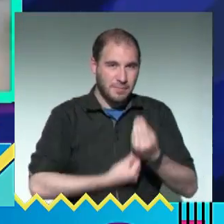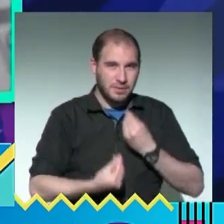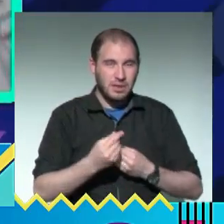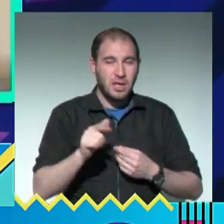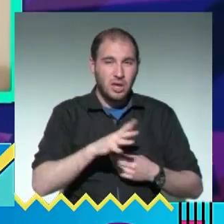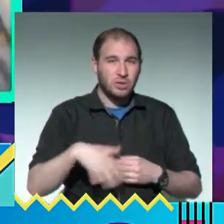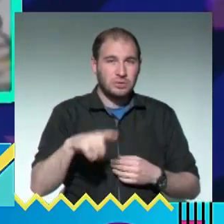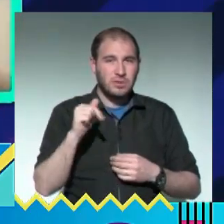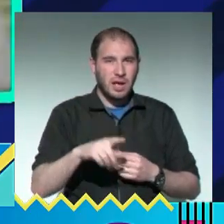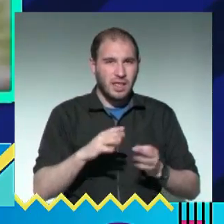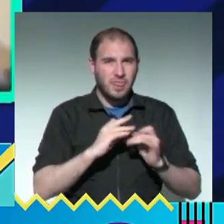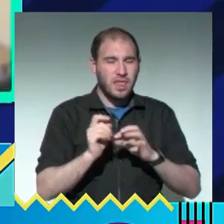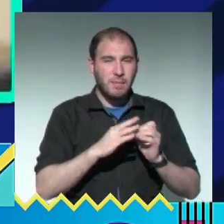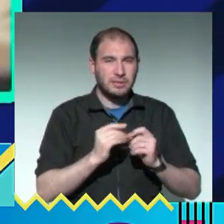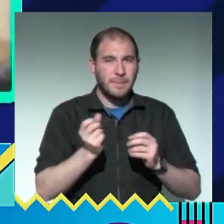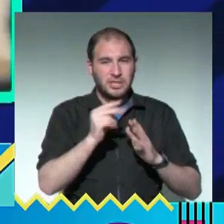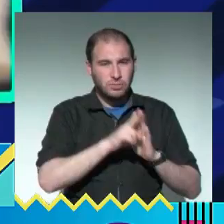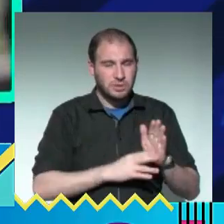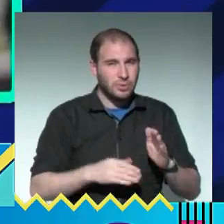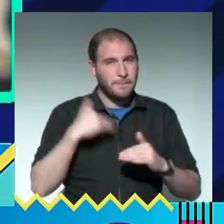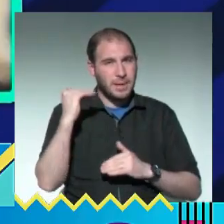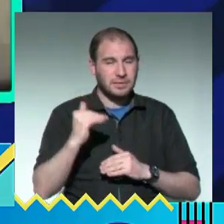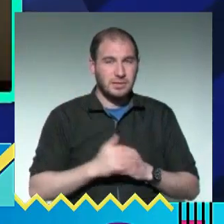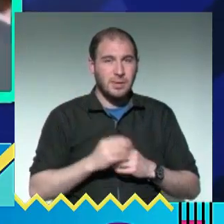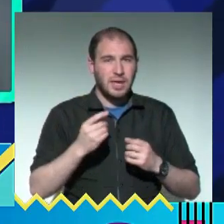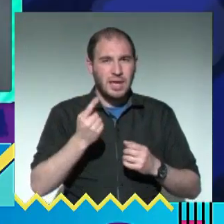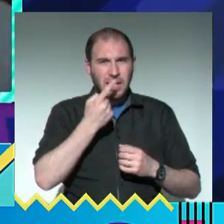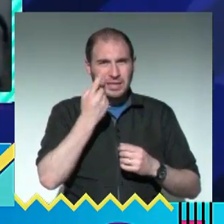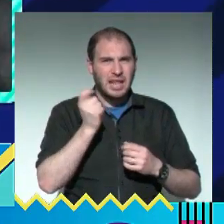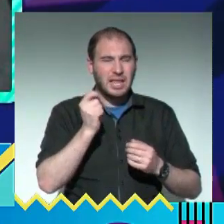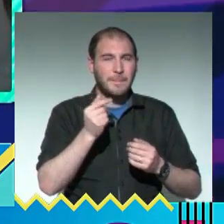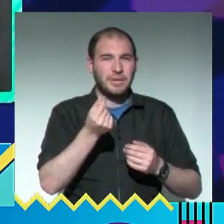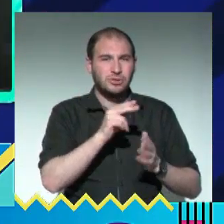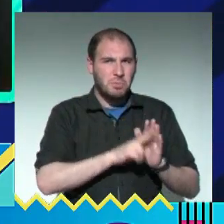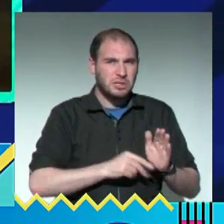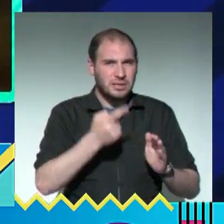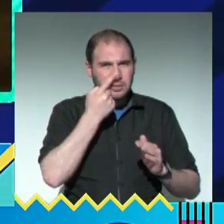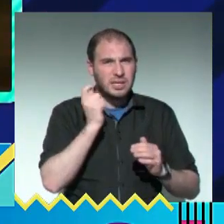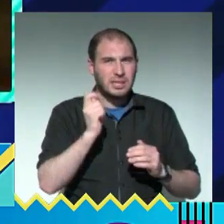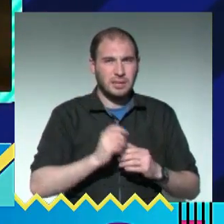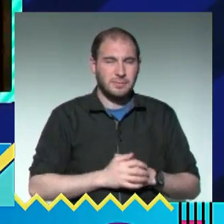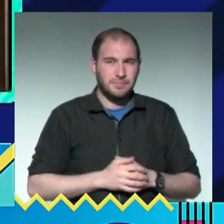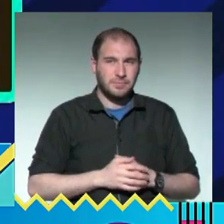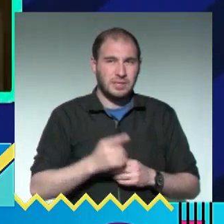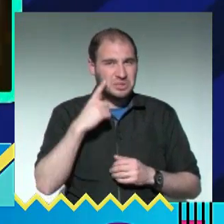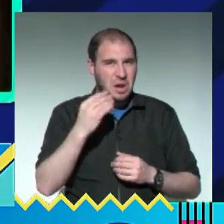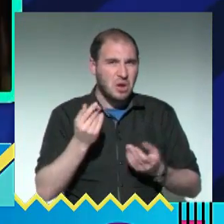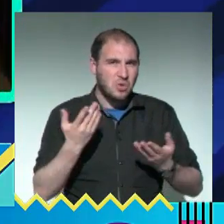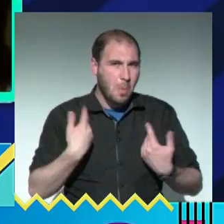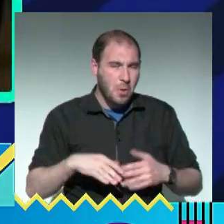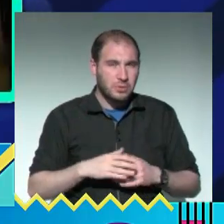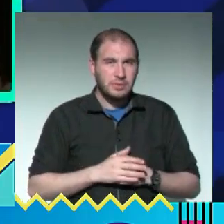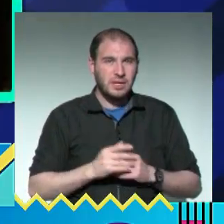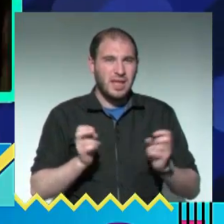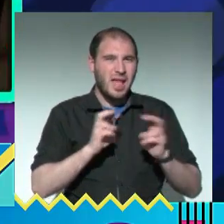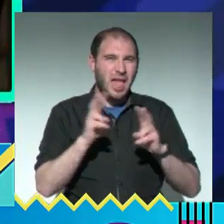ese contexto lo que se debate es un poco más que un presupuesto, porque a quién le interesa un presupuesto, vamos a ser sinceros, un ciudadano común, no